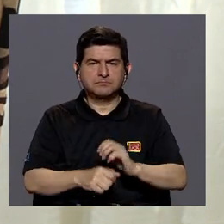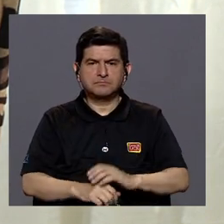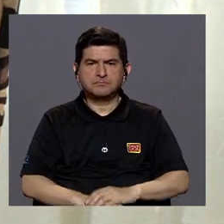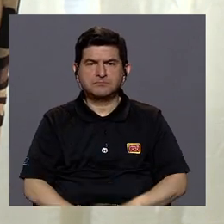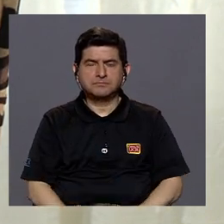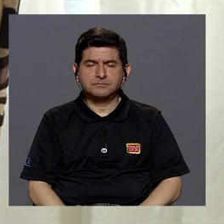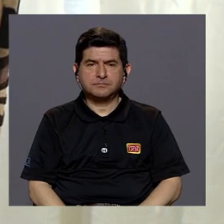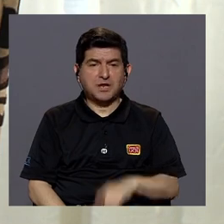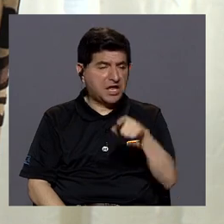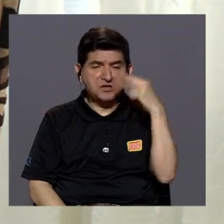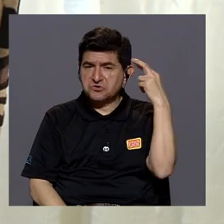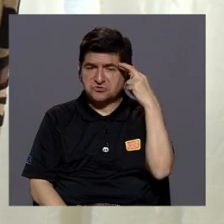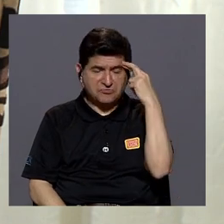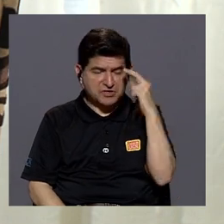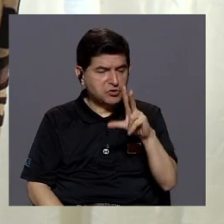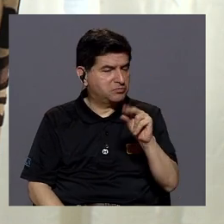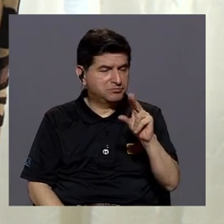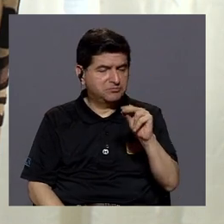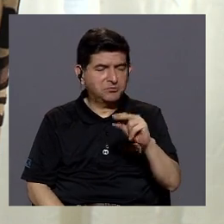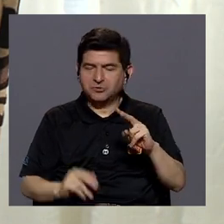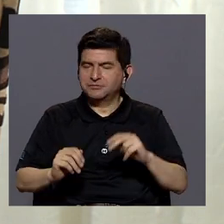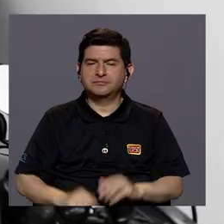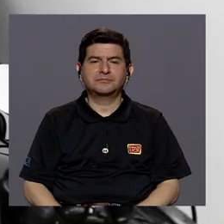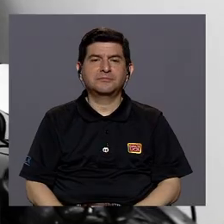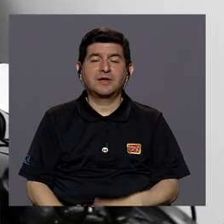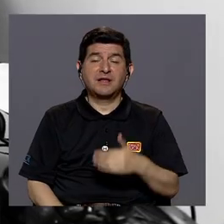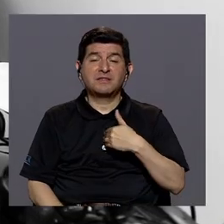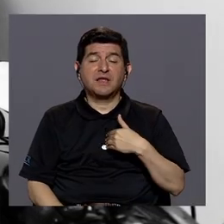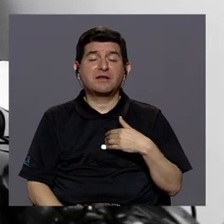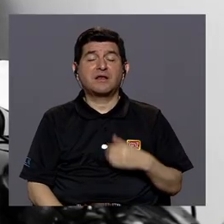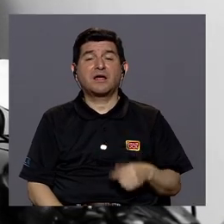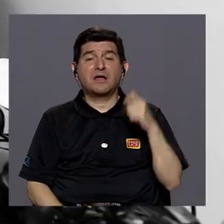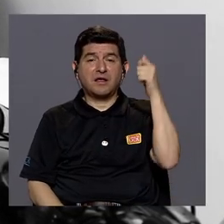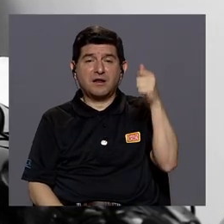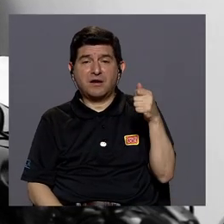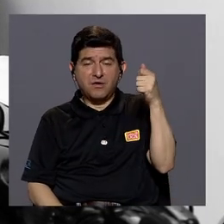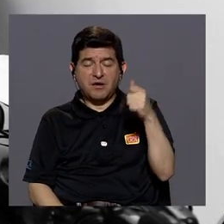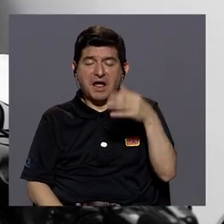Ellos no razonan, porque tienen un pastor a quien creer.